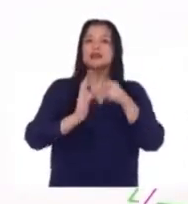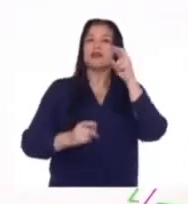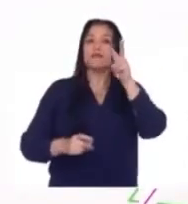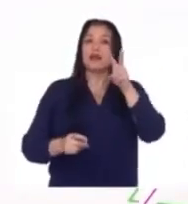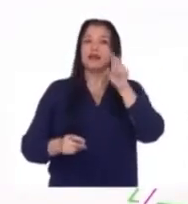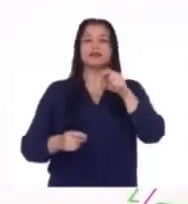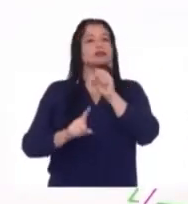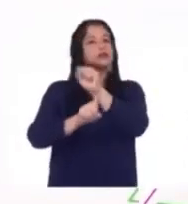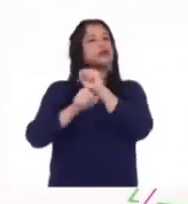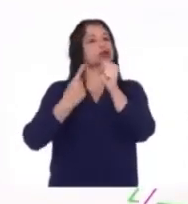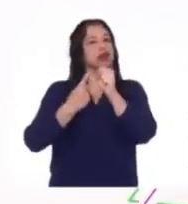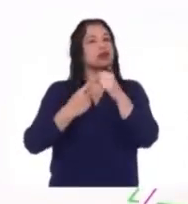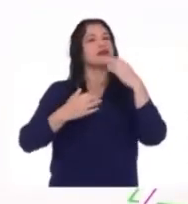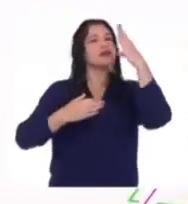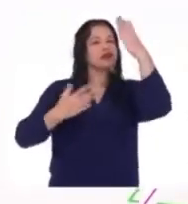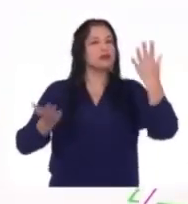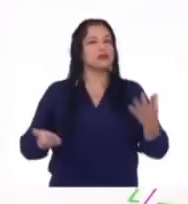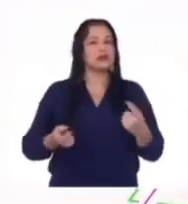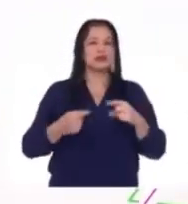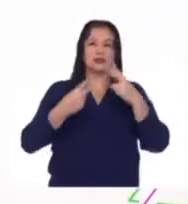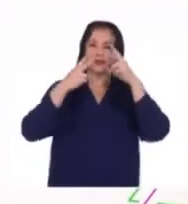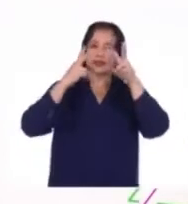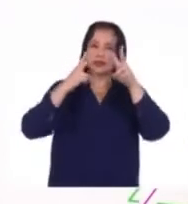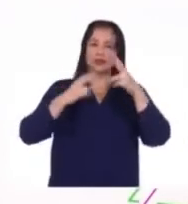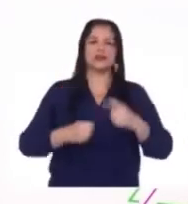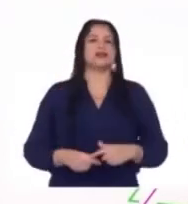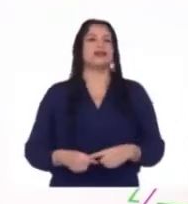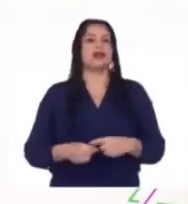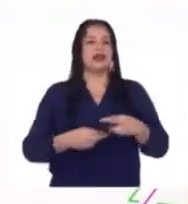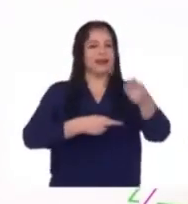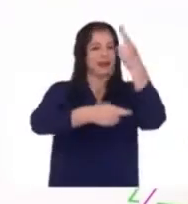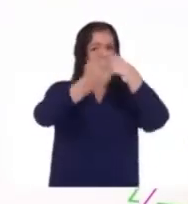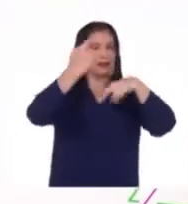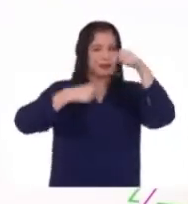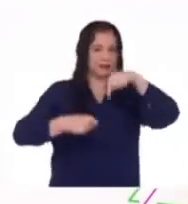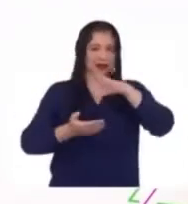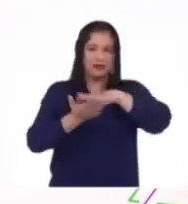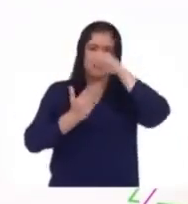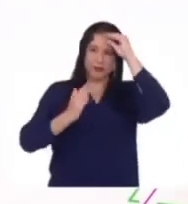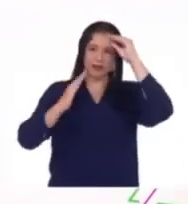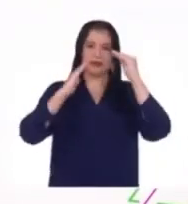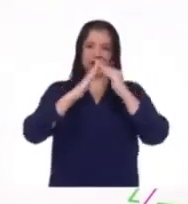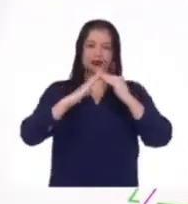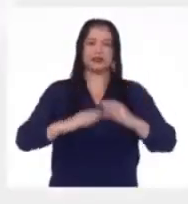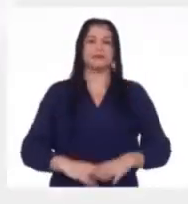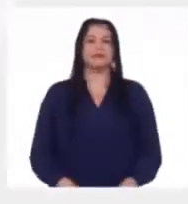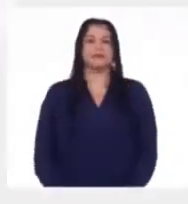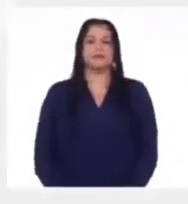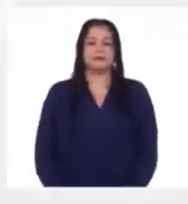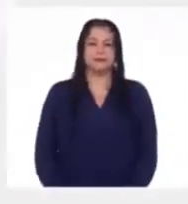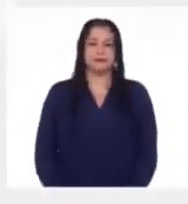Visualicen esa sociedad, por favor. Los dejo con eso. Volvemos con más en Aprendo en Casa.